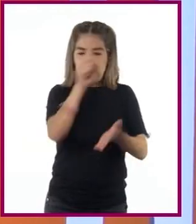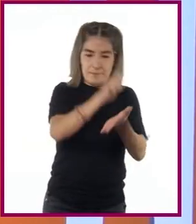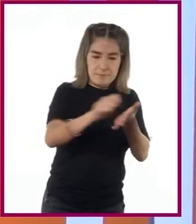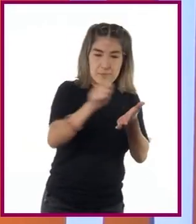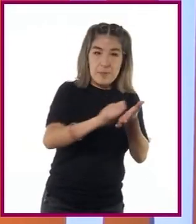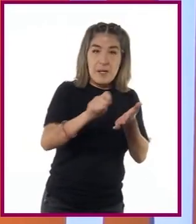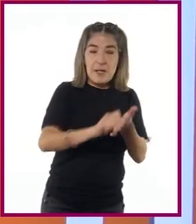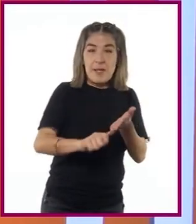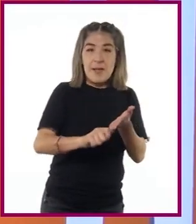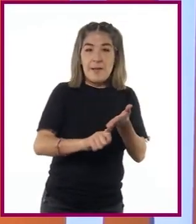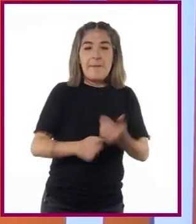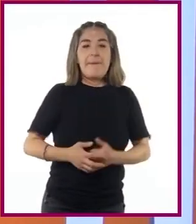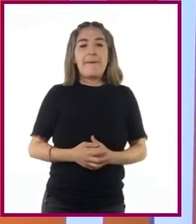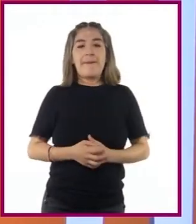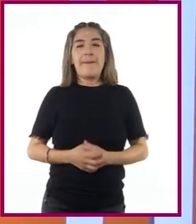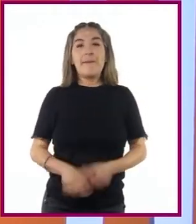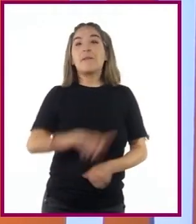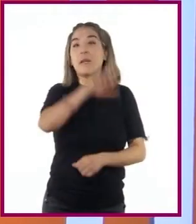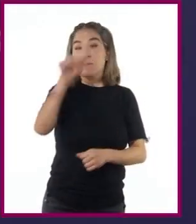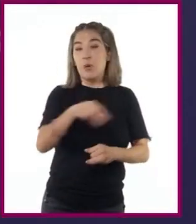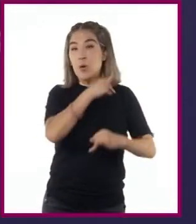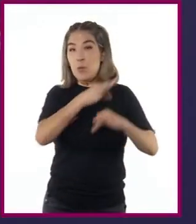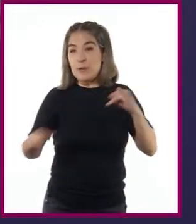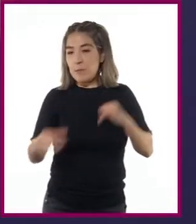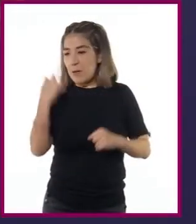para que al final las verifiquen.